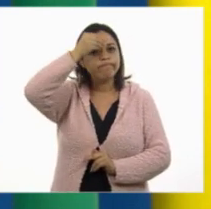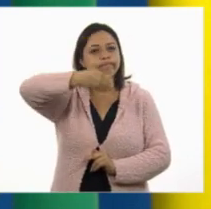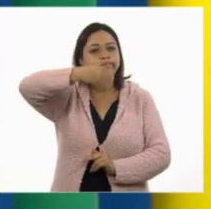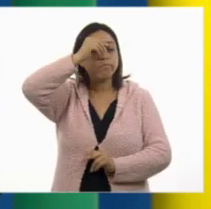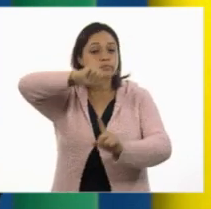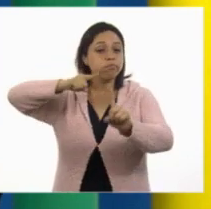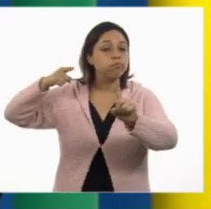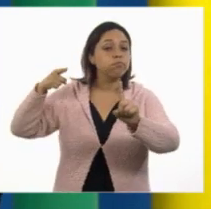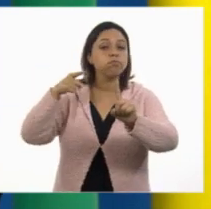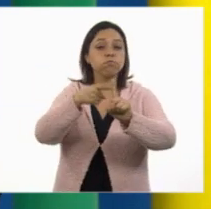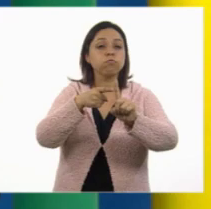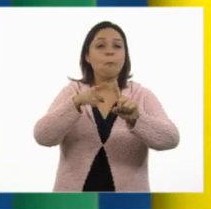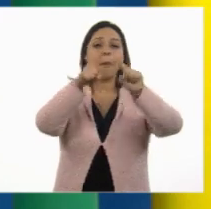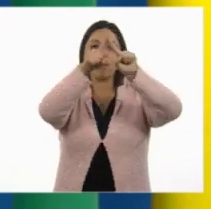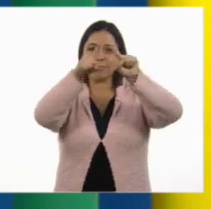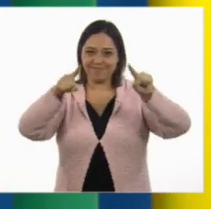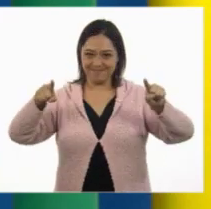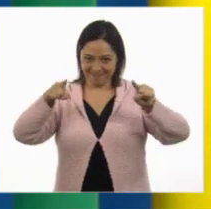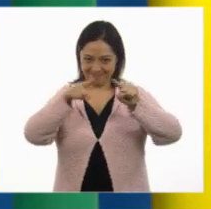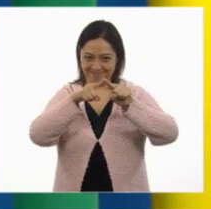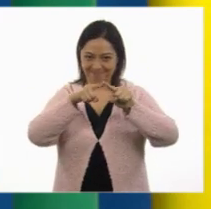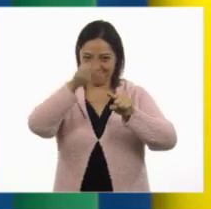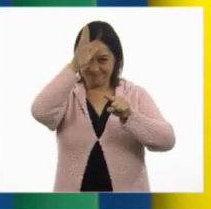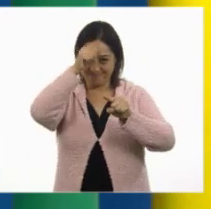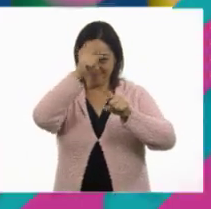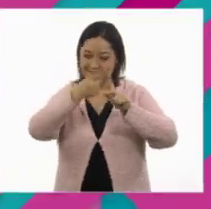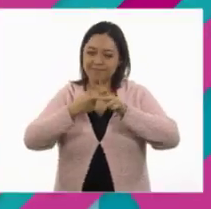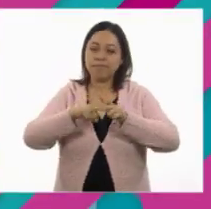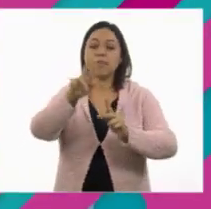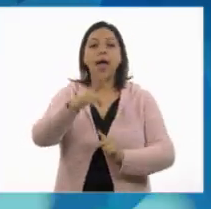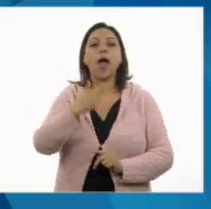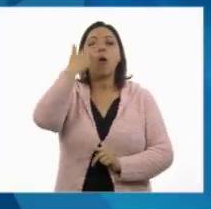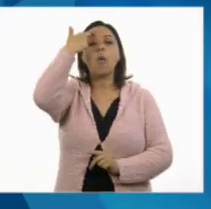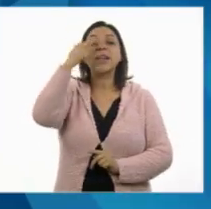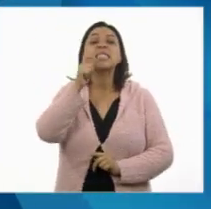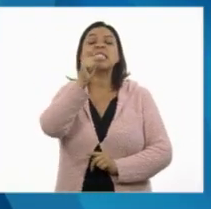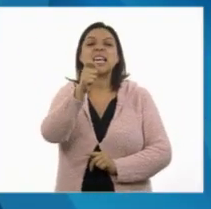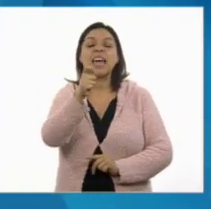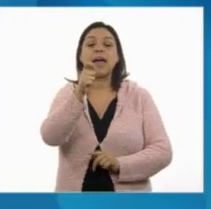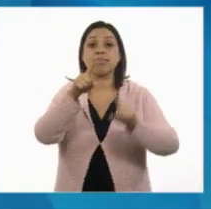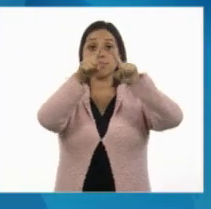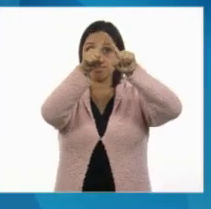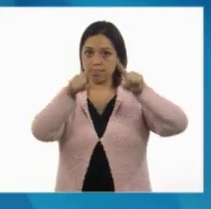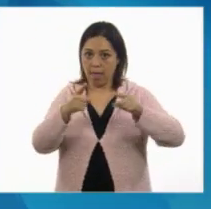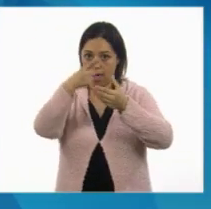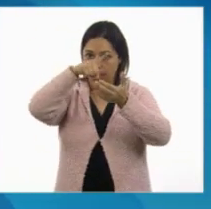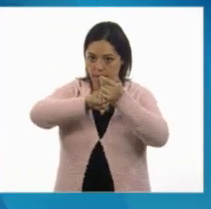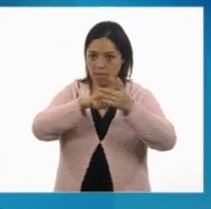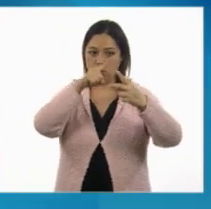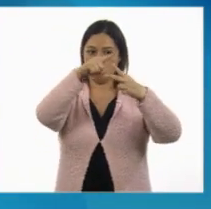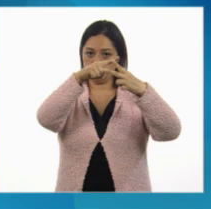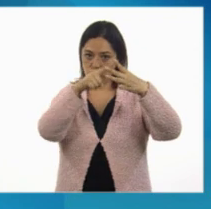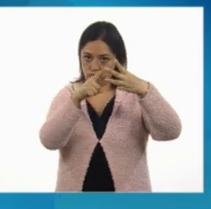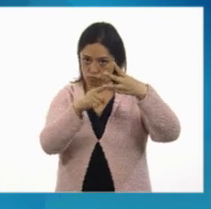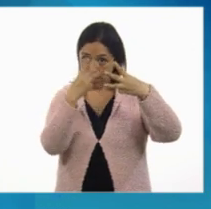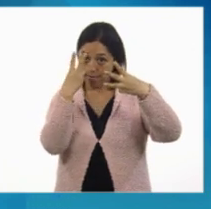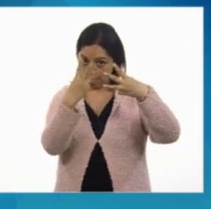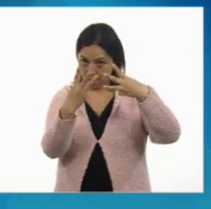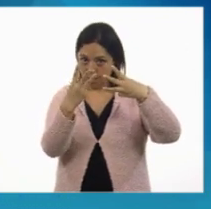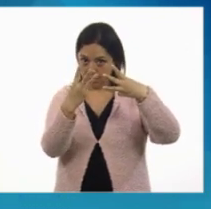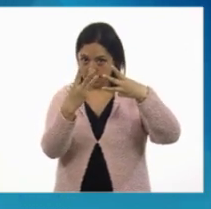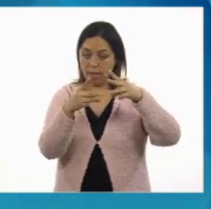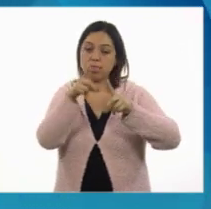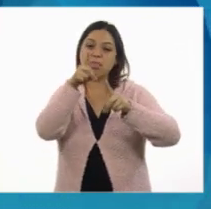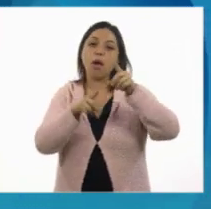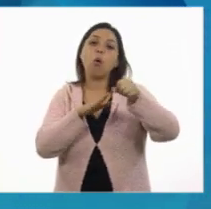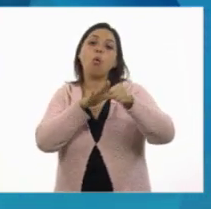triángulos. Bien, iniciemos recordando que los triángulos se clasifican en tres tipos, según el